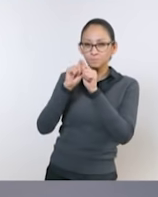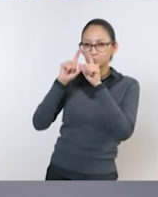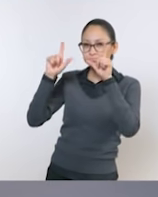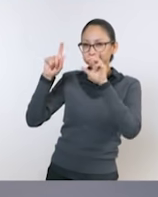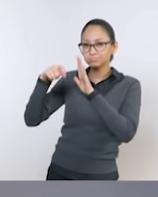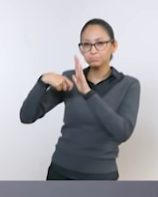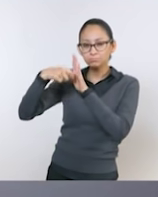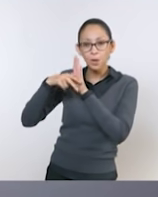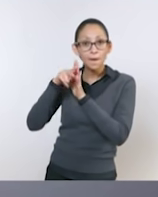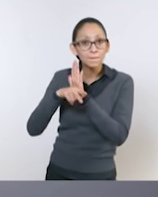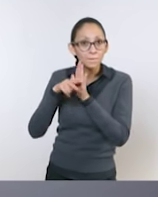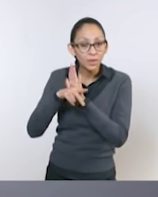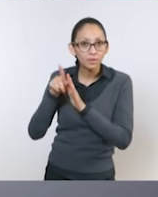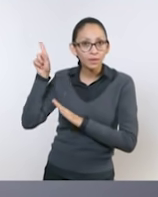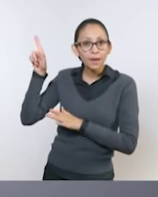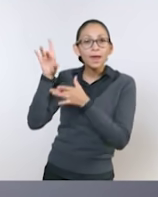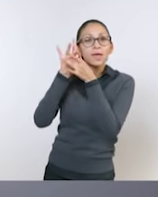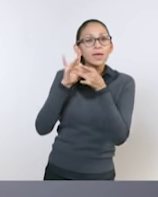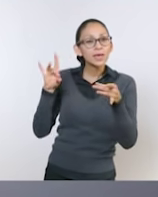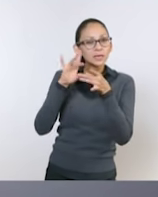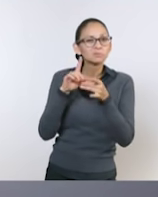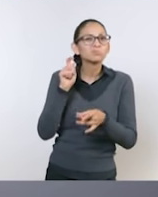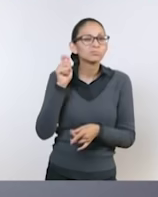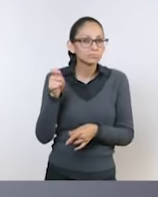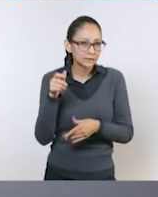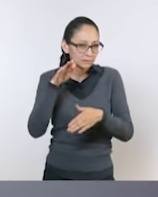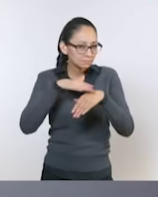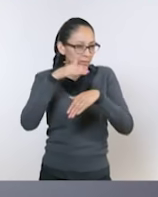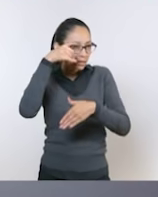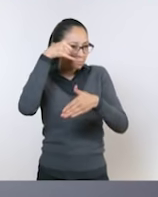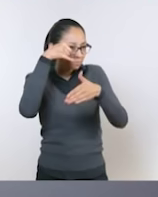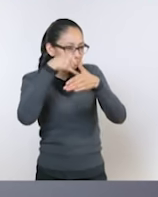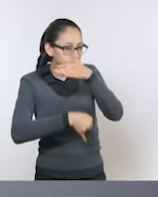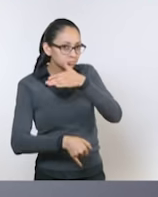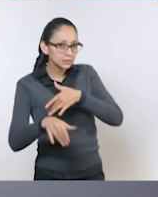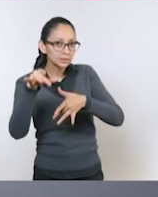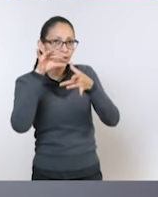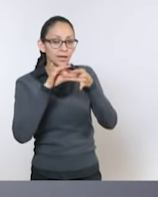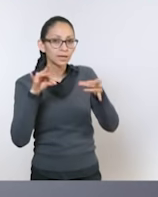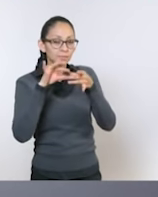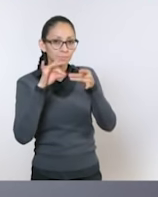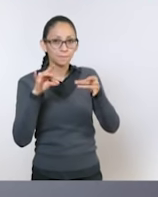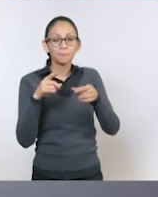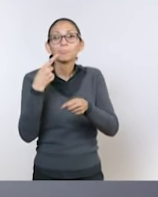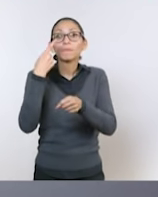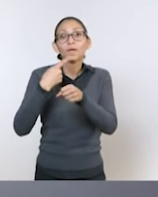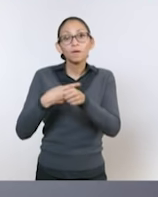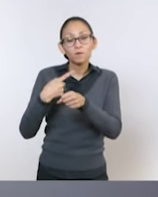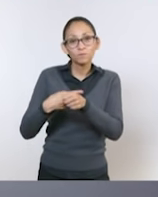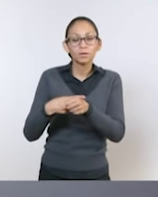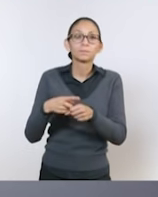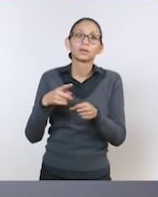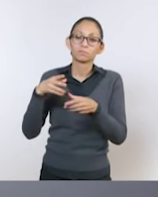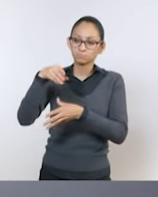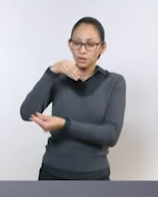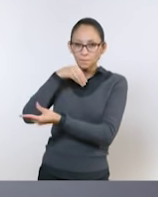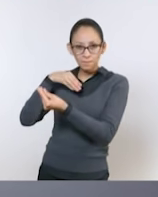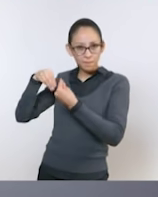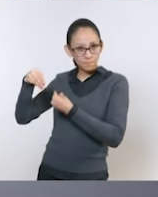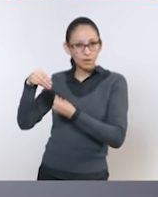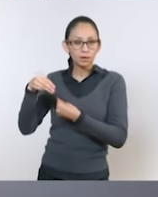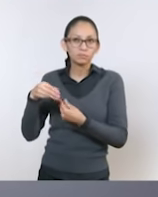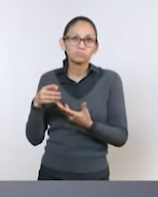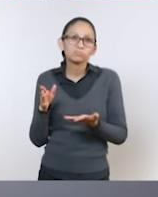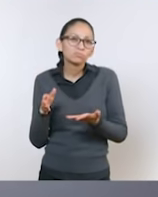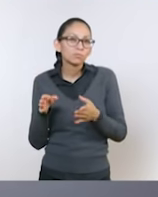vamos a ver el siguiente video del doctor Pelayo que nos explica un poco más a profundidad sobre